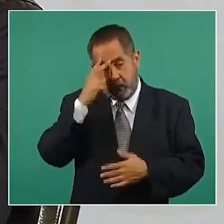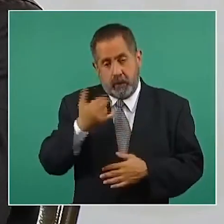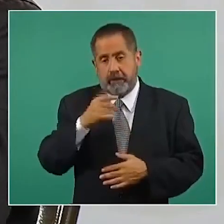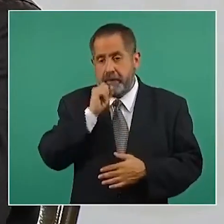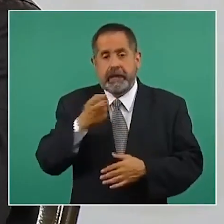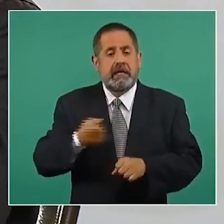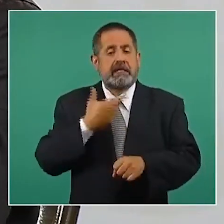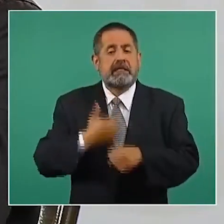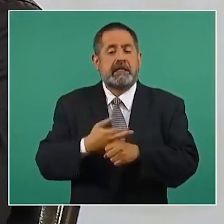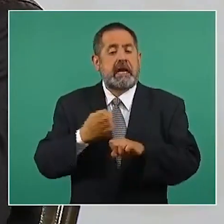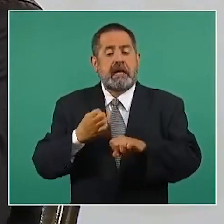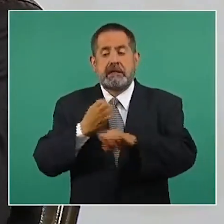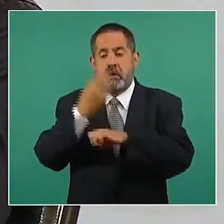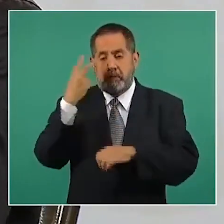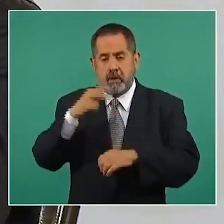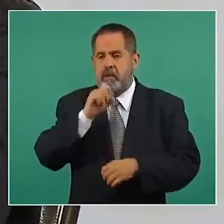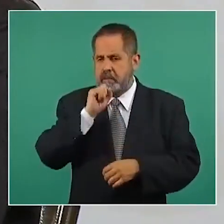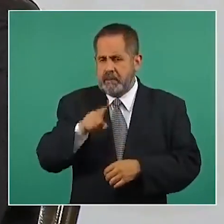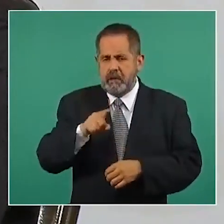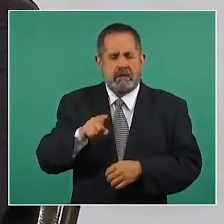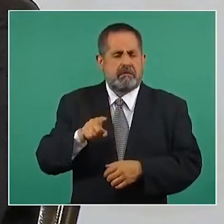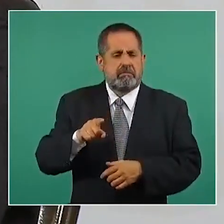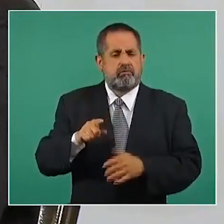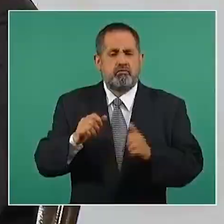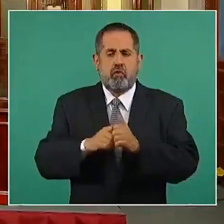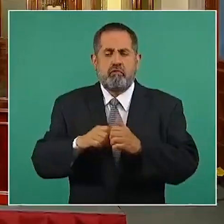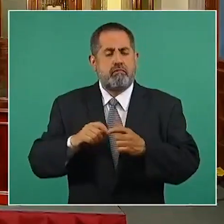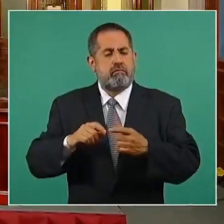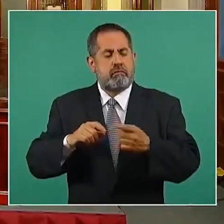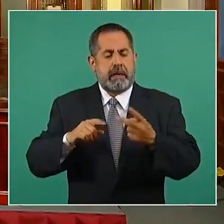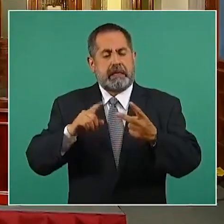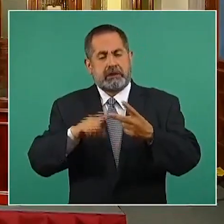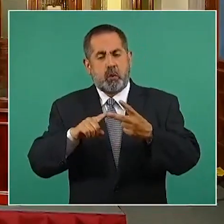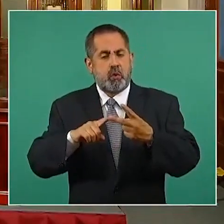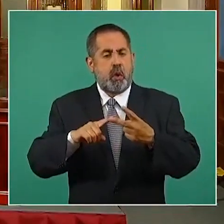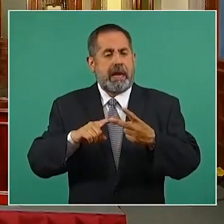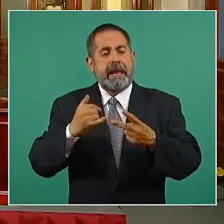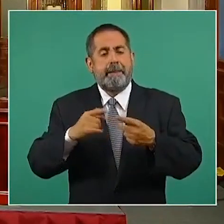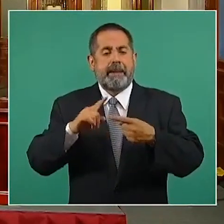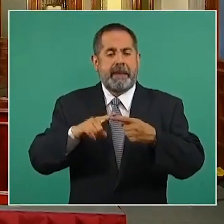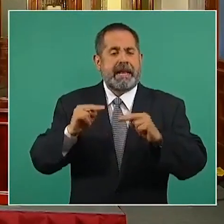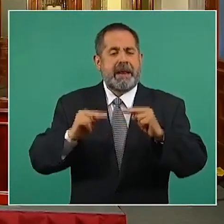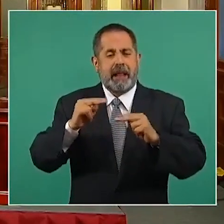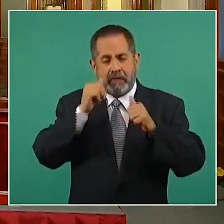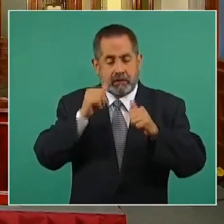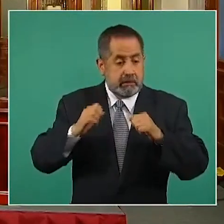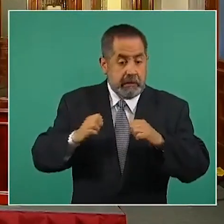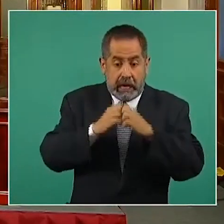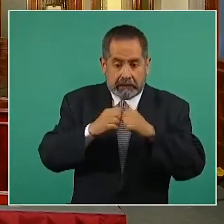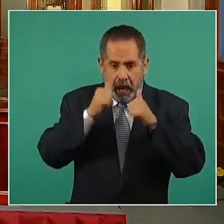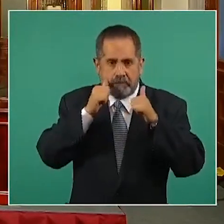la Secretaría de Salud del Estado de México, sobre todo con el segundo y el primer nivel de atención para